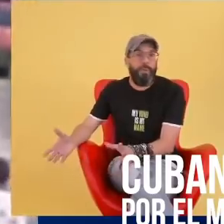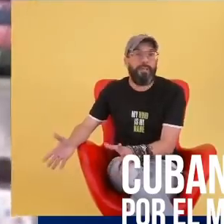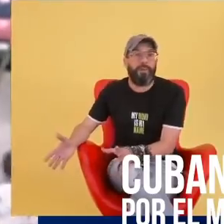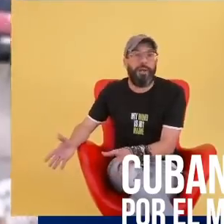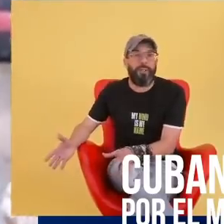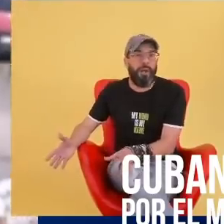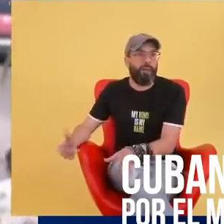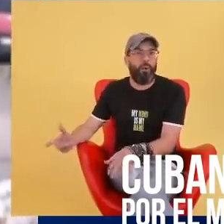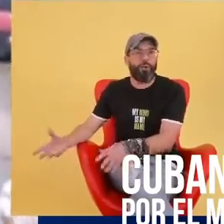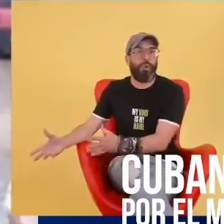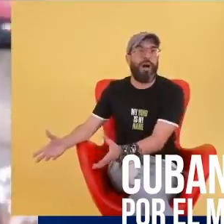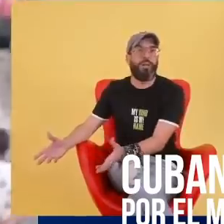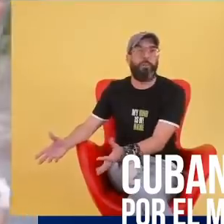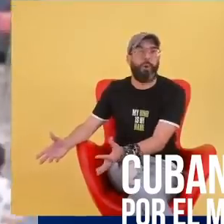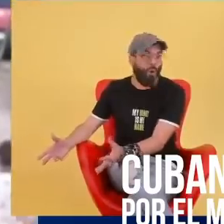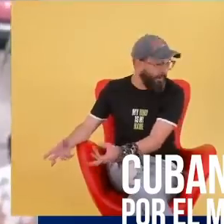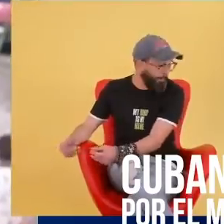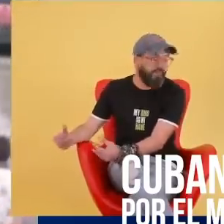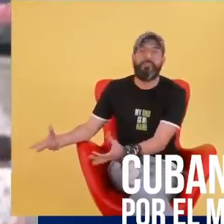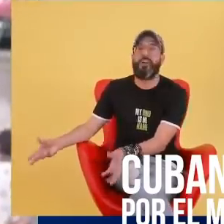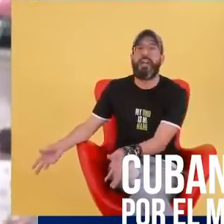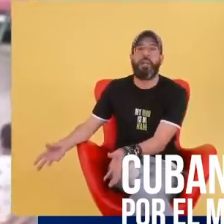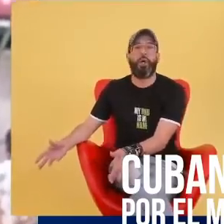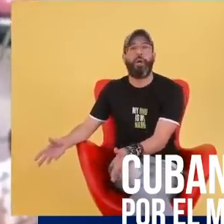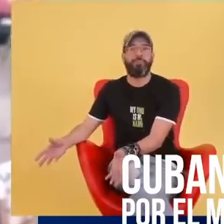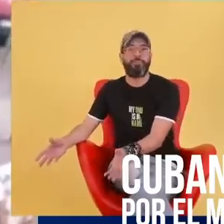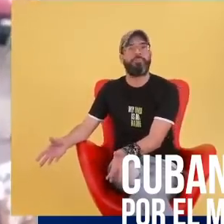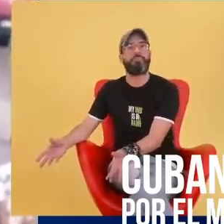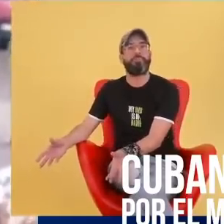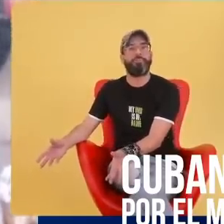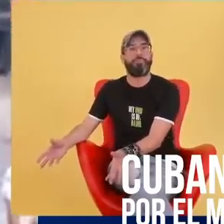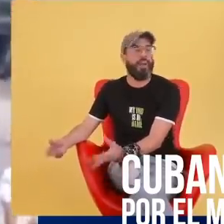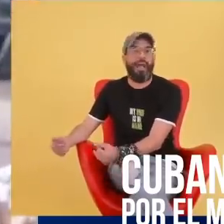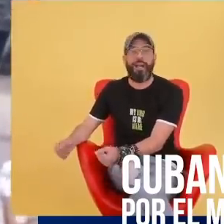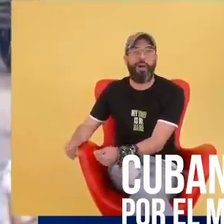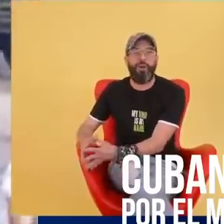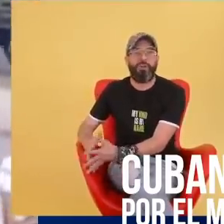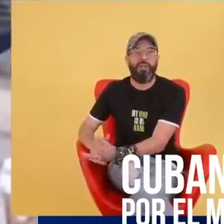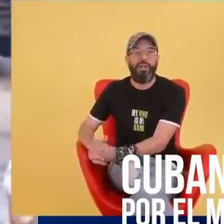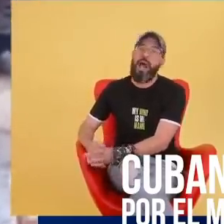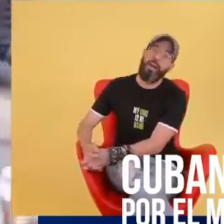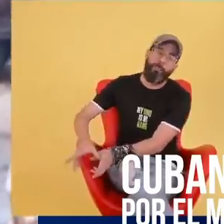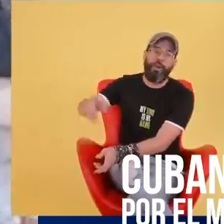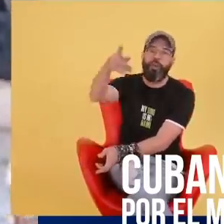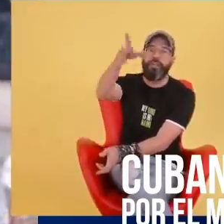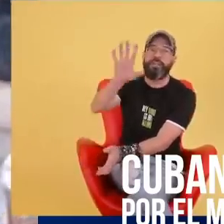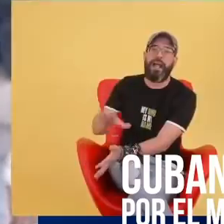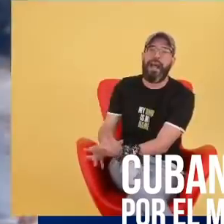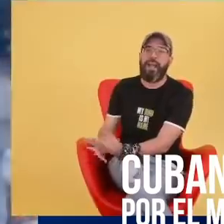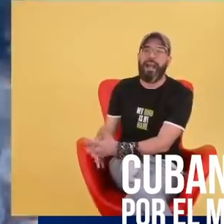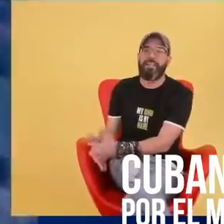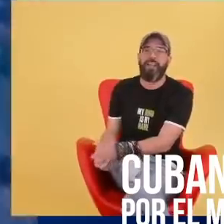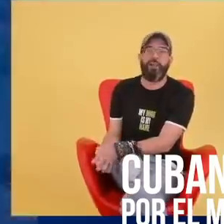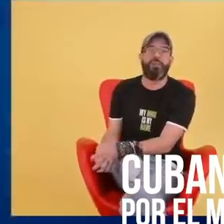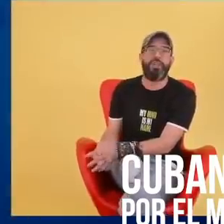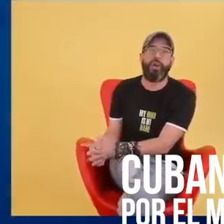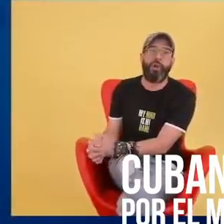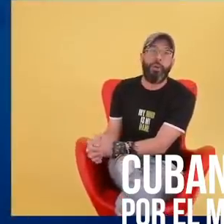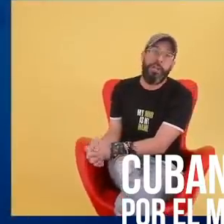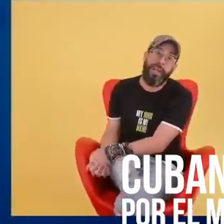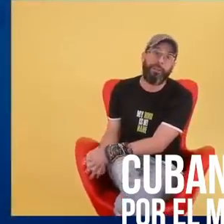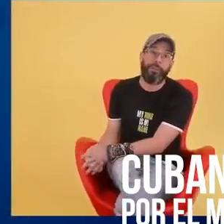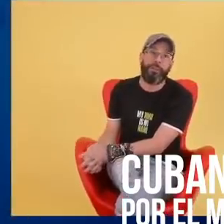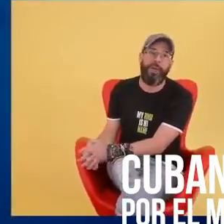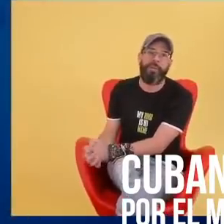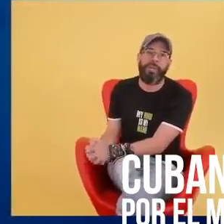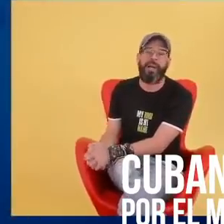¿Tú lo has visto esto en algún otro barrio pobre, periférico? ¿Verdad que no? Ah, no, pero donde están las casas de los hijos, de